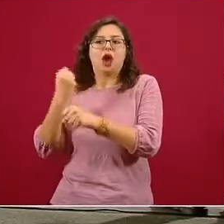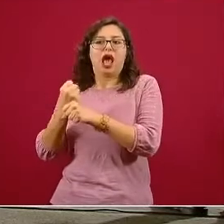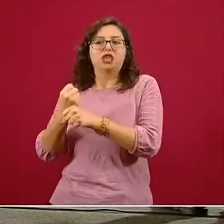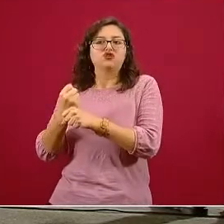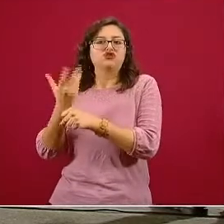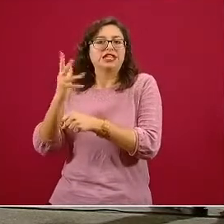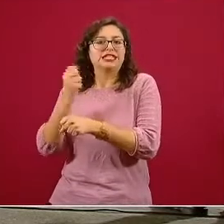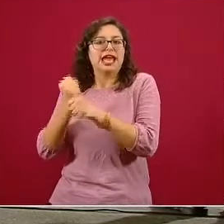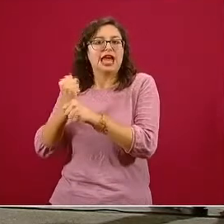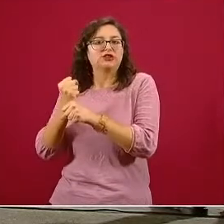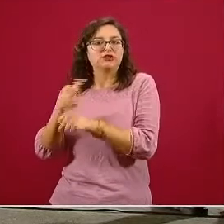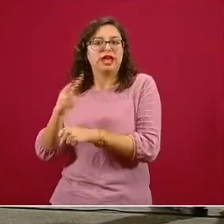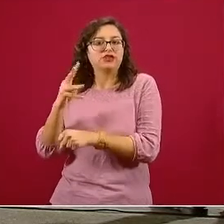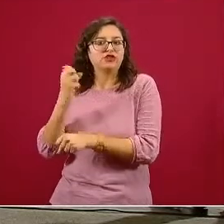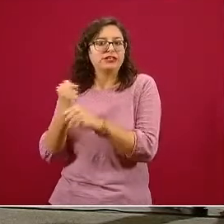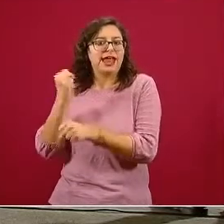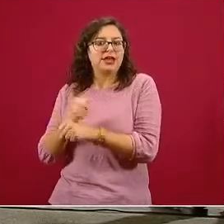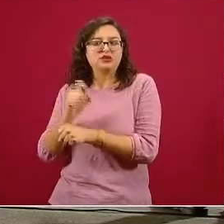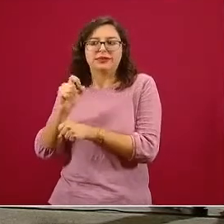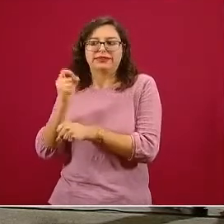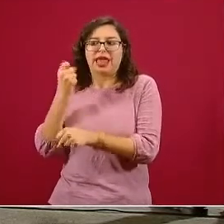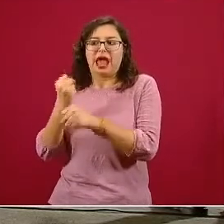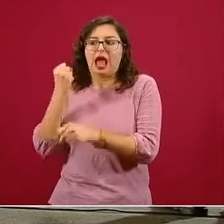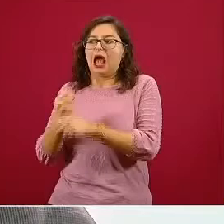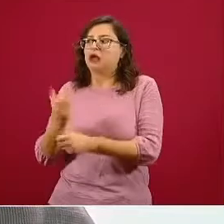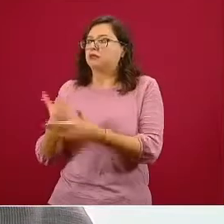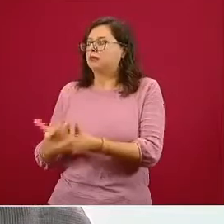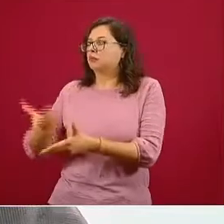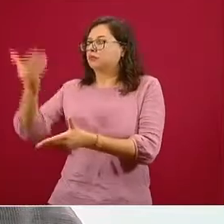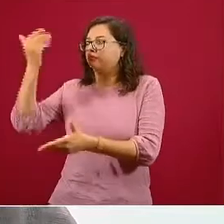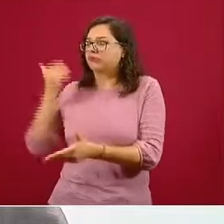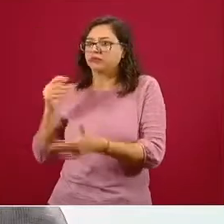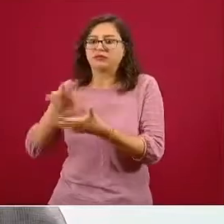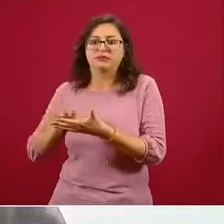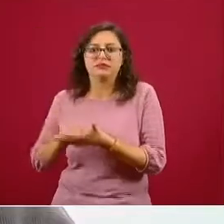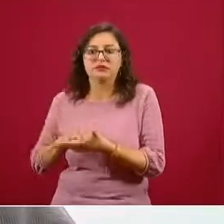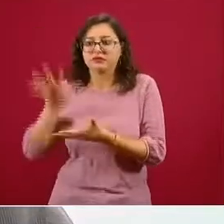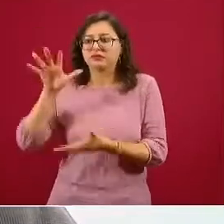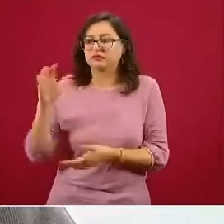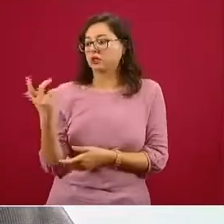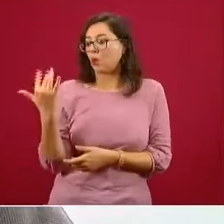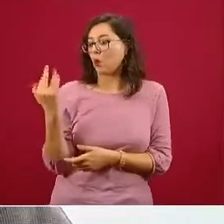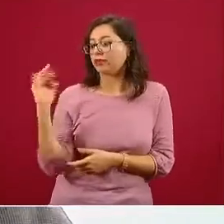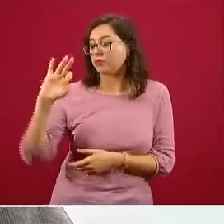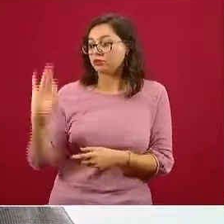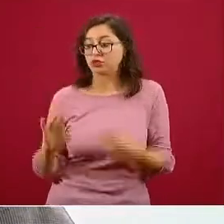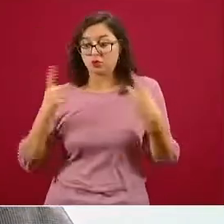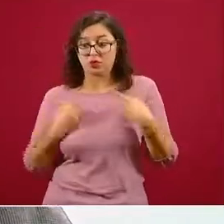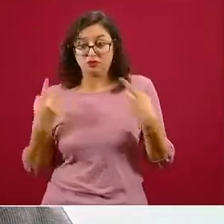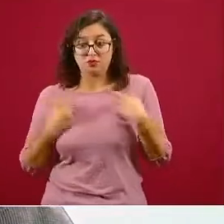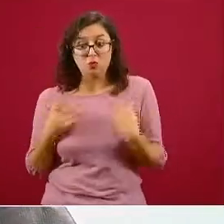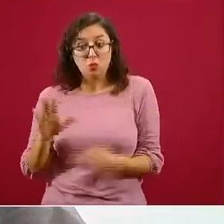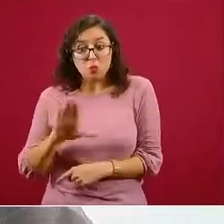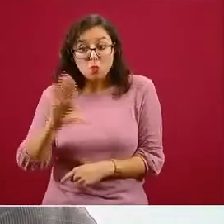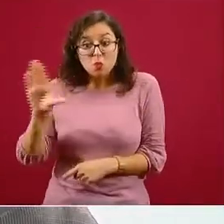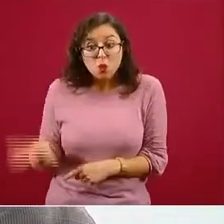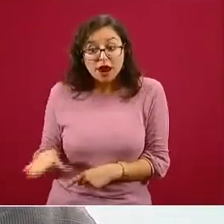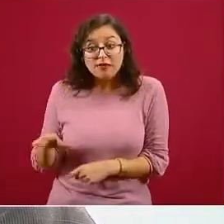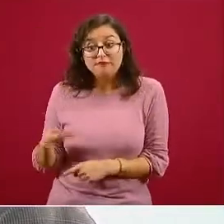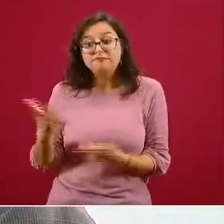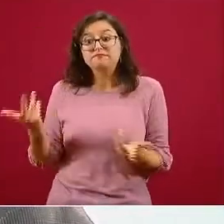años, hace 14 años, hace 20 años, se conoce que la mitad aproximadamente de las personas que pierden la